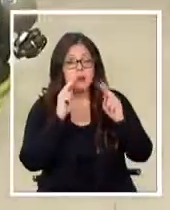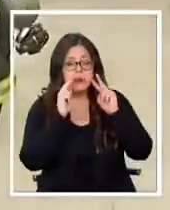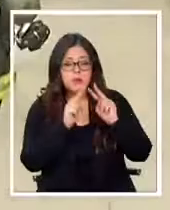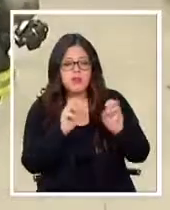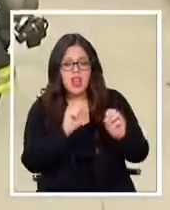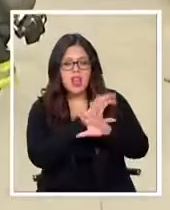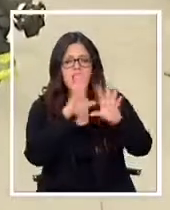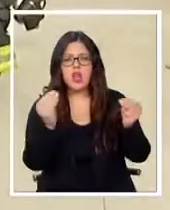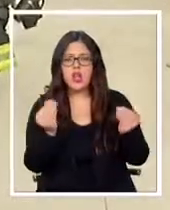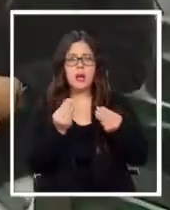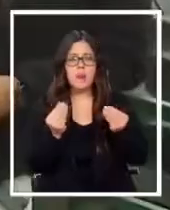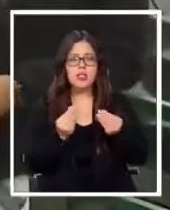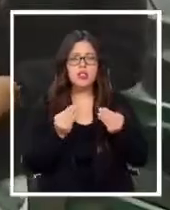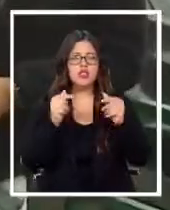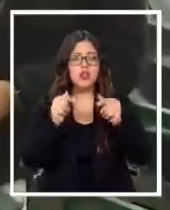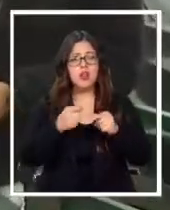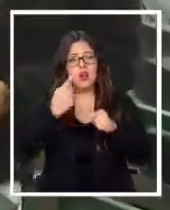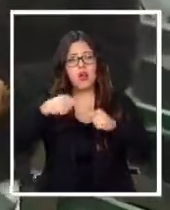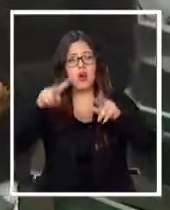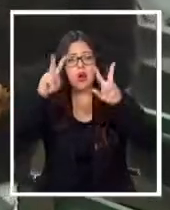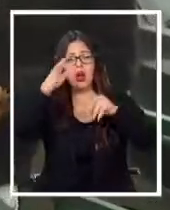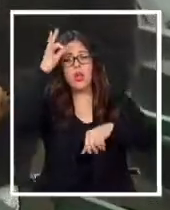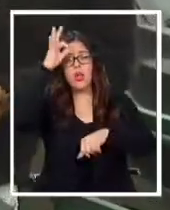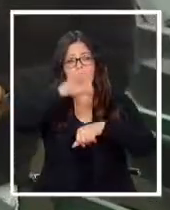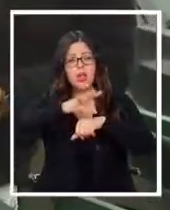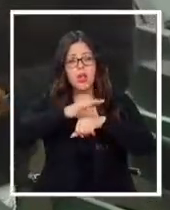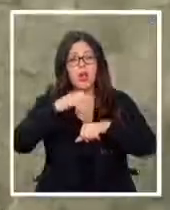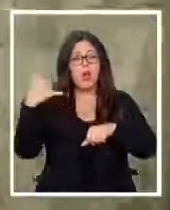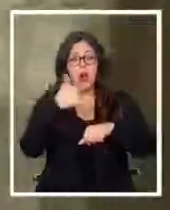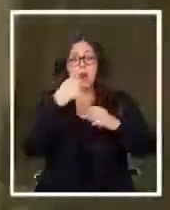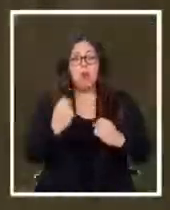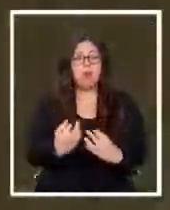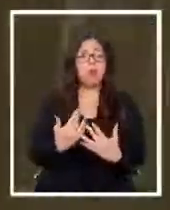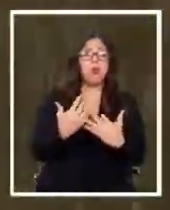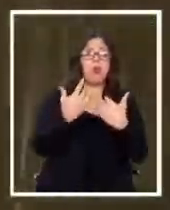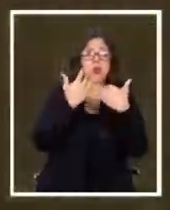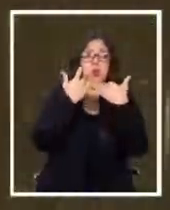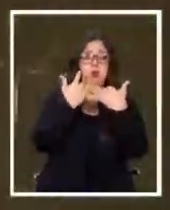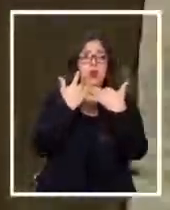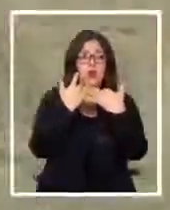qué ocurrió en este nuevo episodio de contaminación y presuntas responsabilidades.